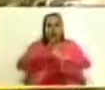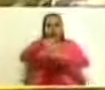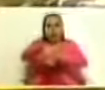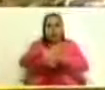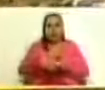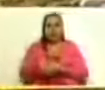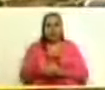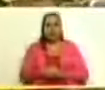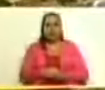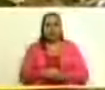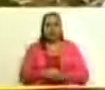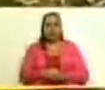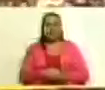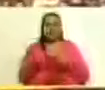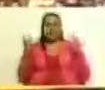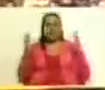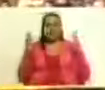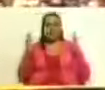Castro.